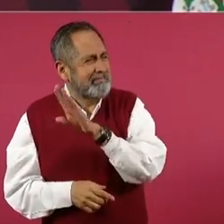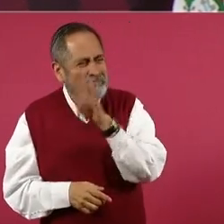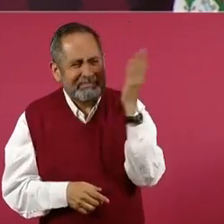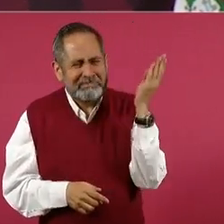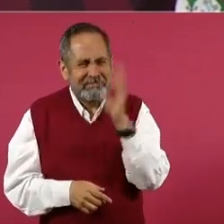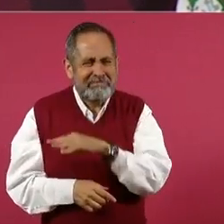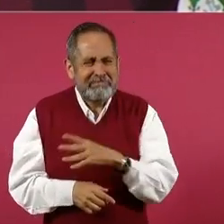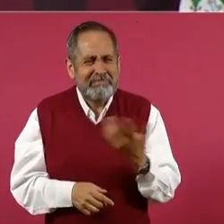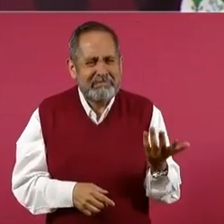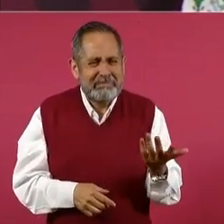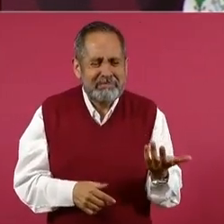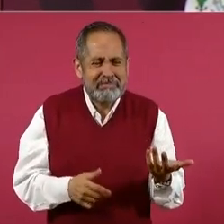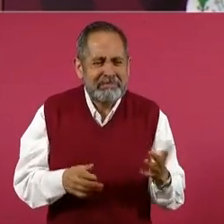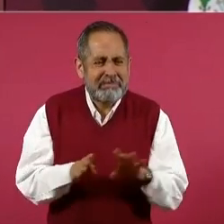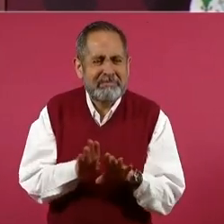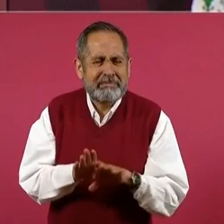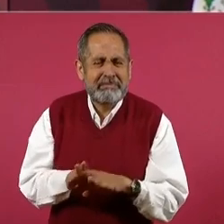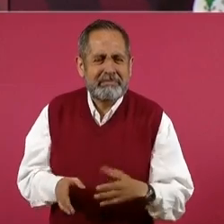sí,